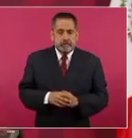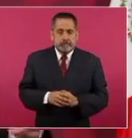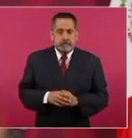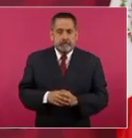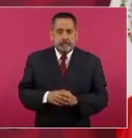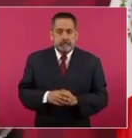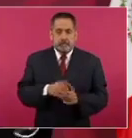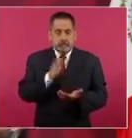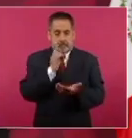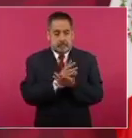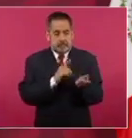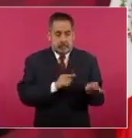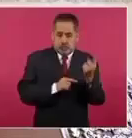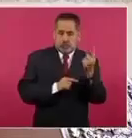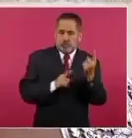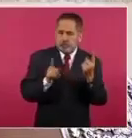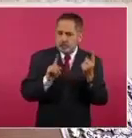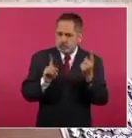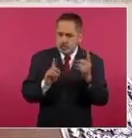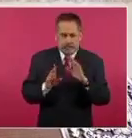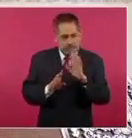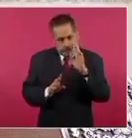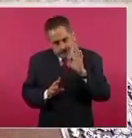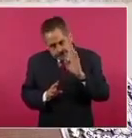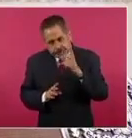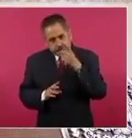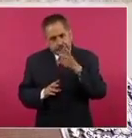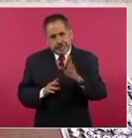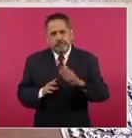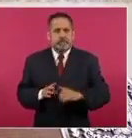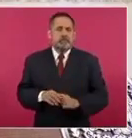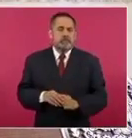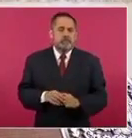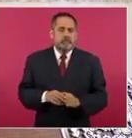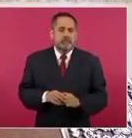no es el único caso. Volvemos a lo mismo.